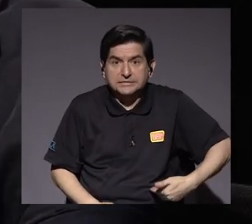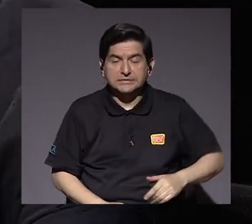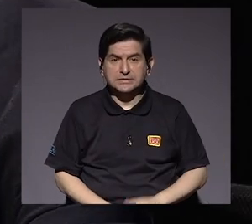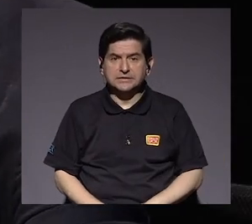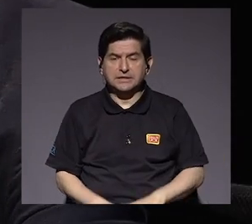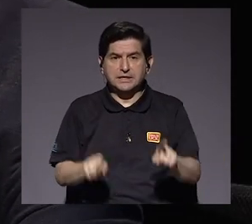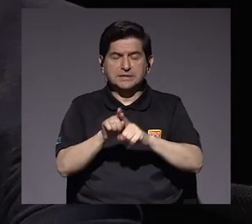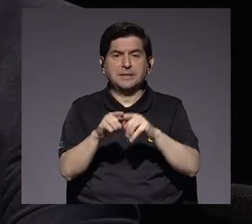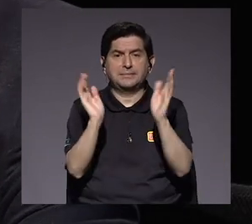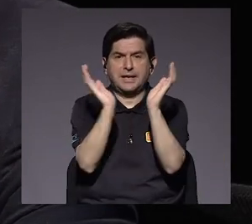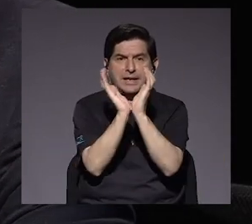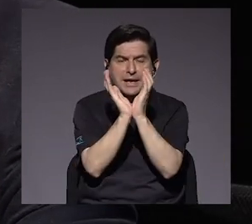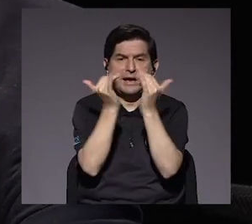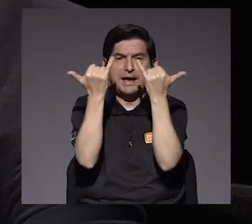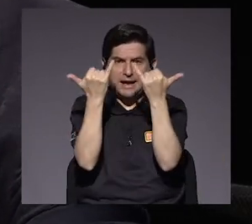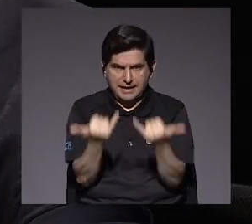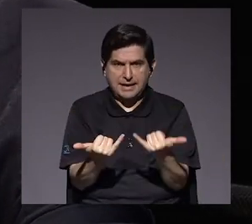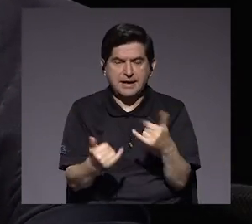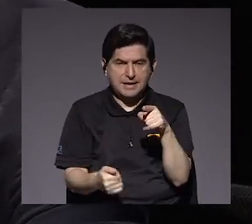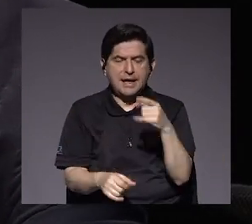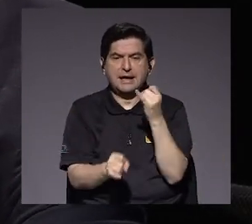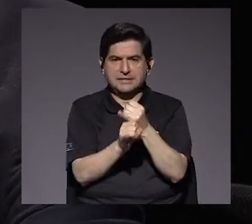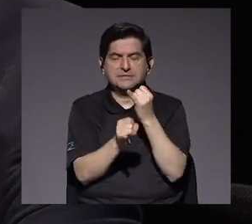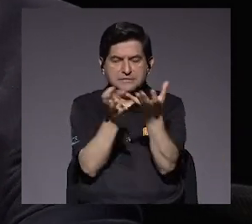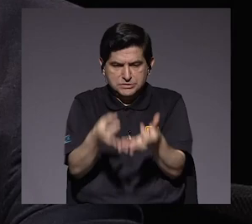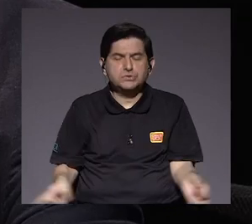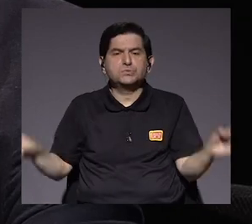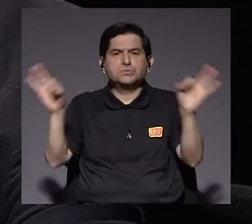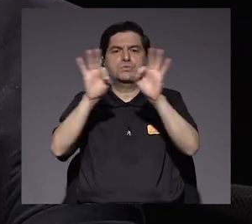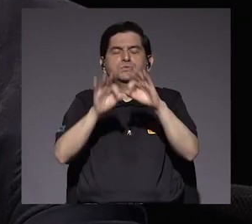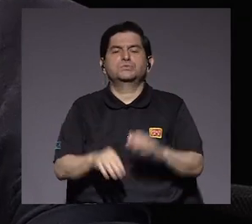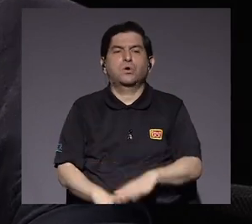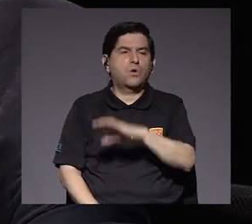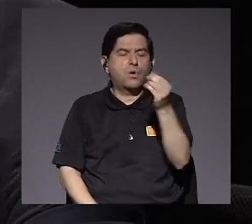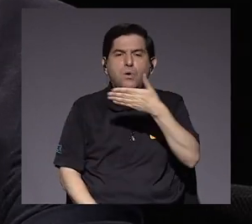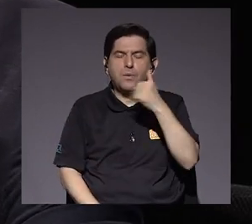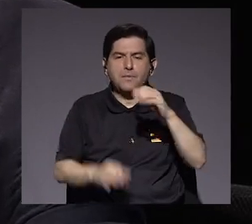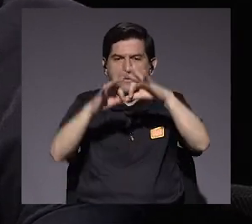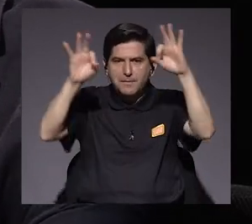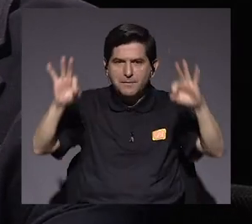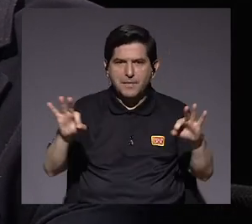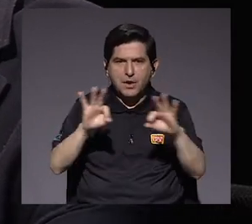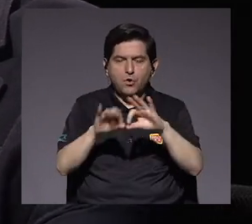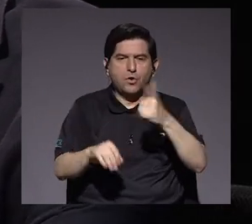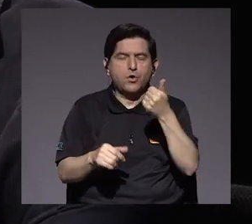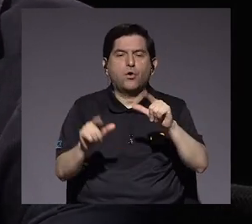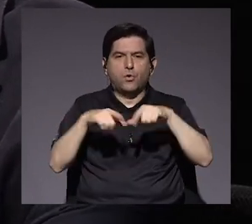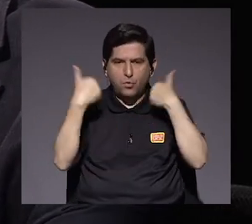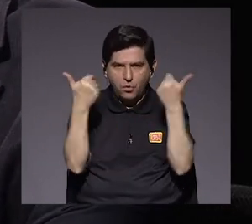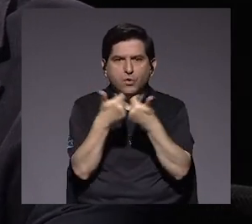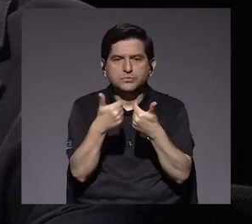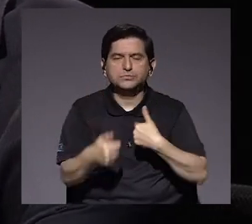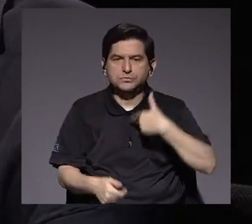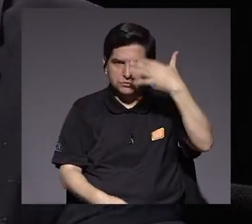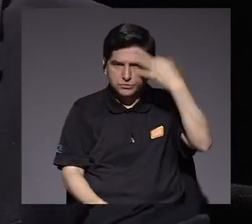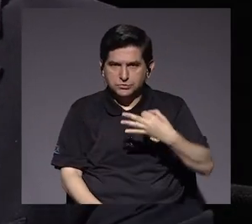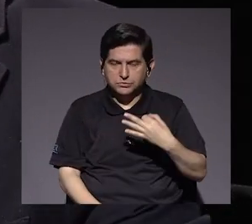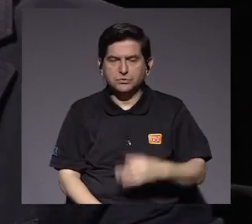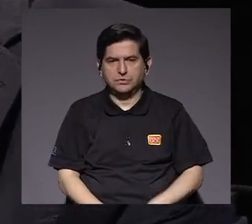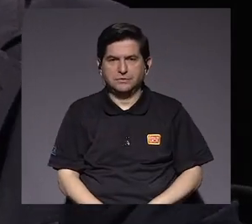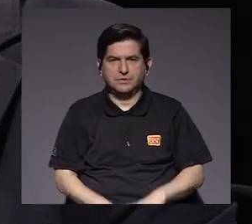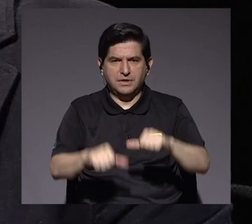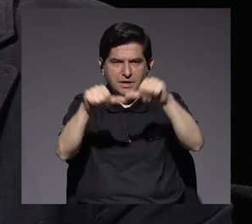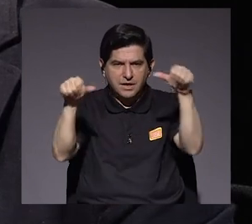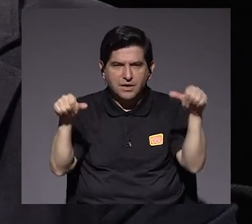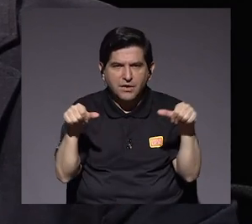bien, tienen mejor imagen la Caja, que ya de todas maneras es una de las instituciones importantes, o tienen mejor imagen algunos otros sectores, me